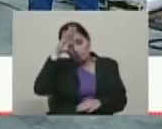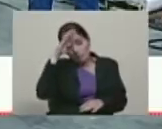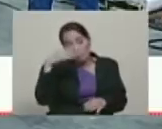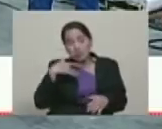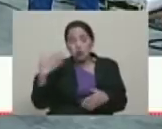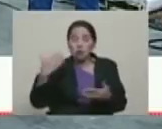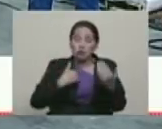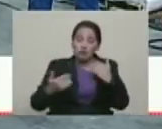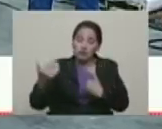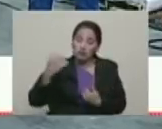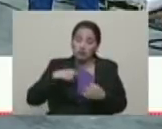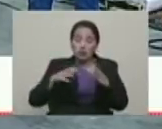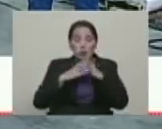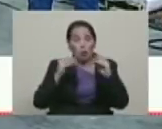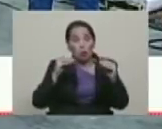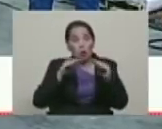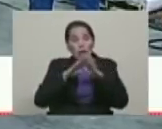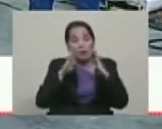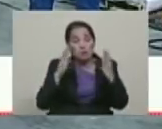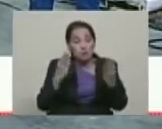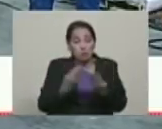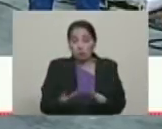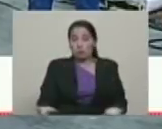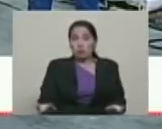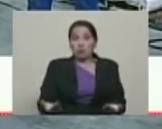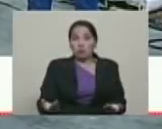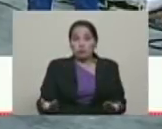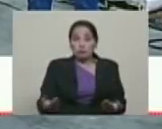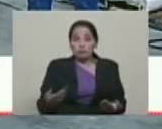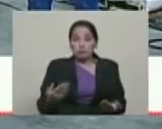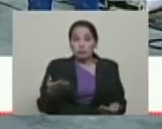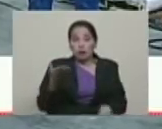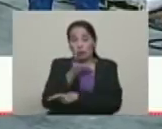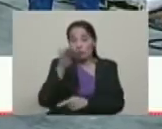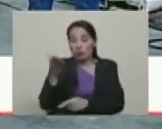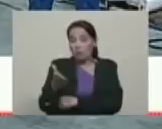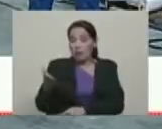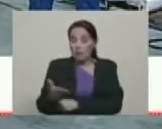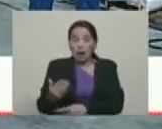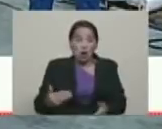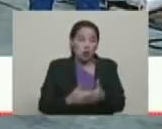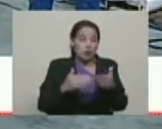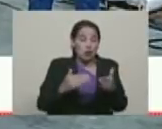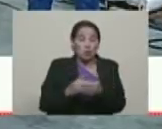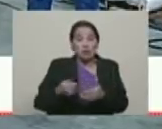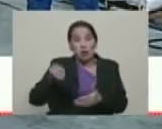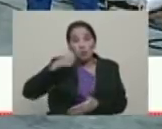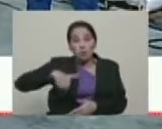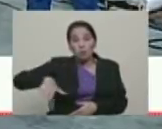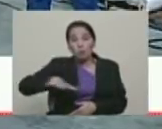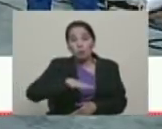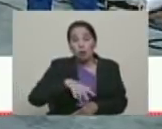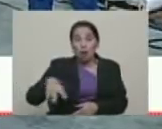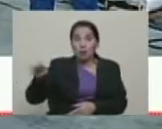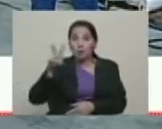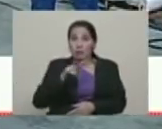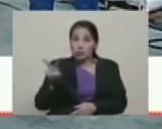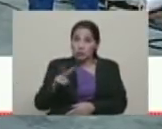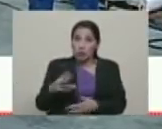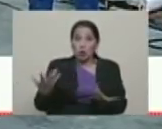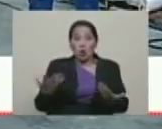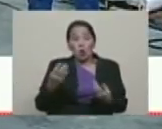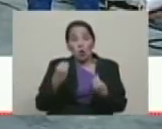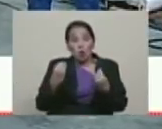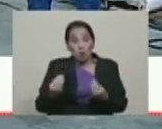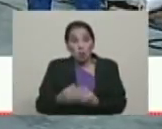mundo. Le habrá confesado al Papa todo el daño que le está haciendo al pueblo de Venezuela con las sanciones ilegales